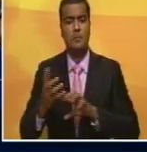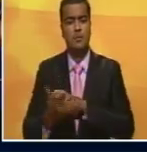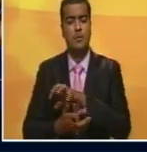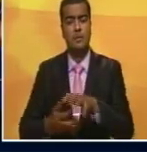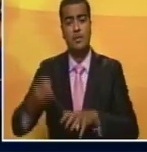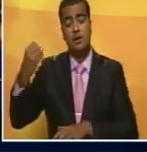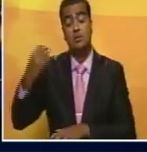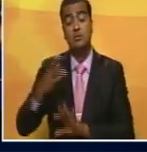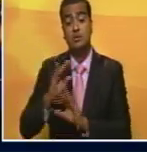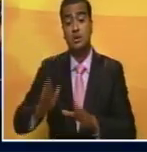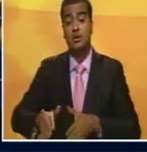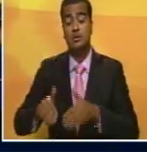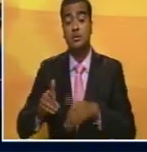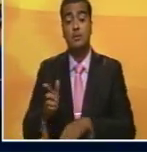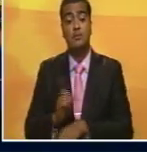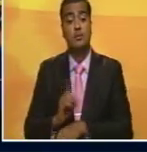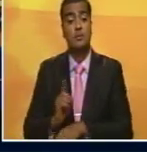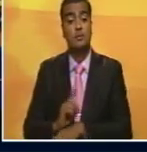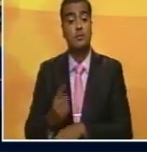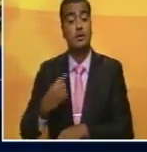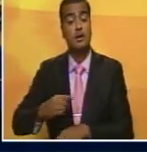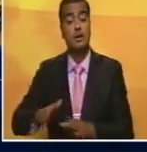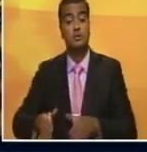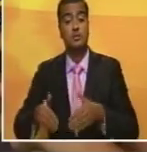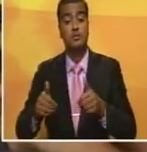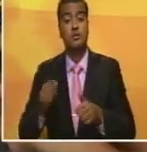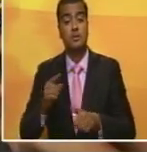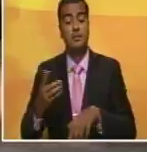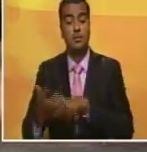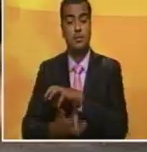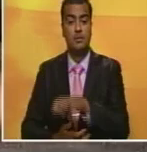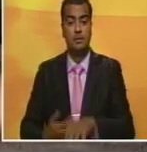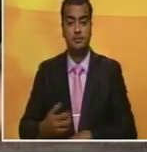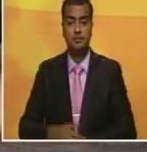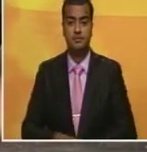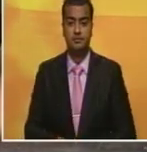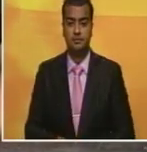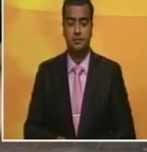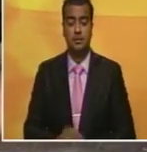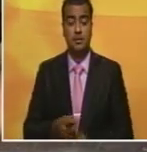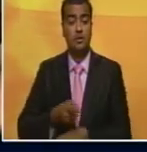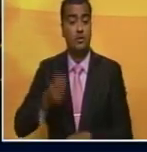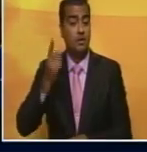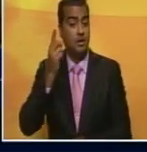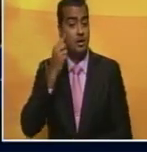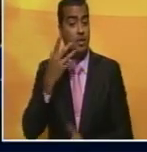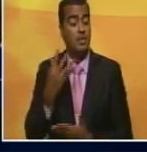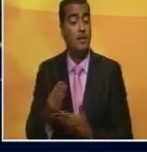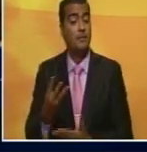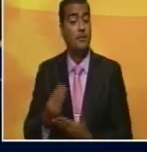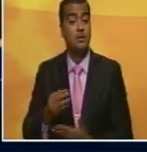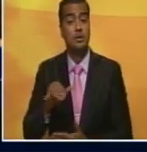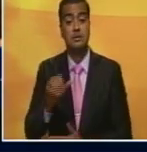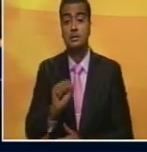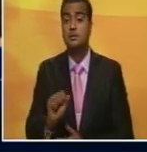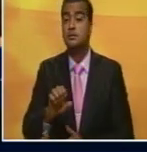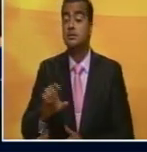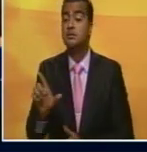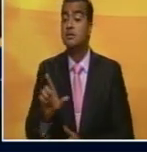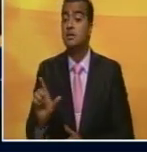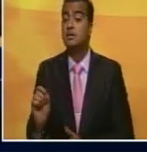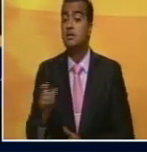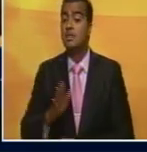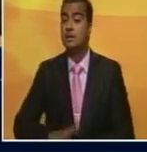están rescatando y próximamente vamos a estar resolviendo este problema. Por último, la gobernadora del estado Monagas, Yelix Santaella, informó